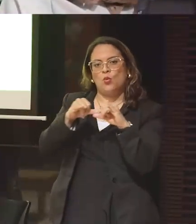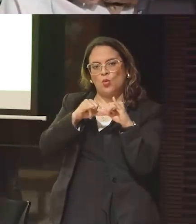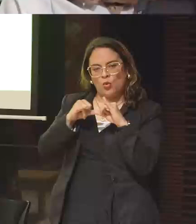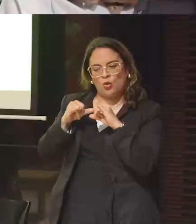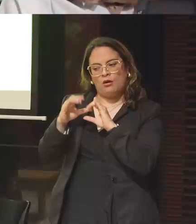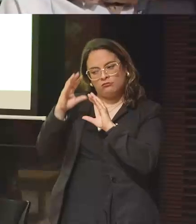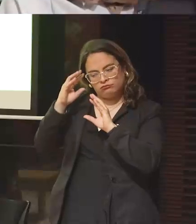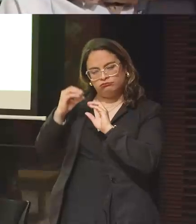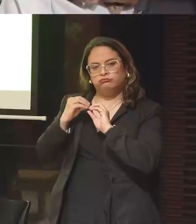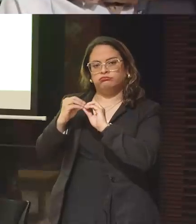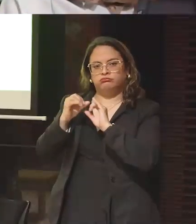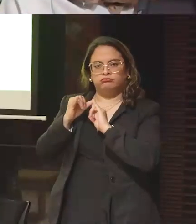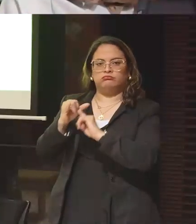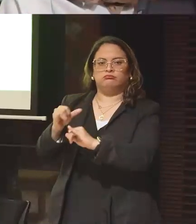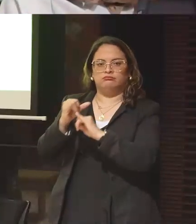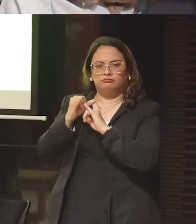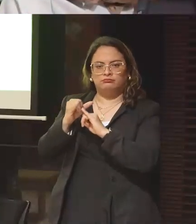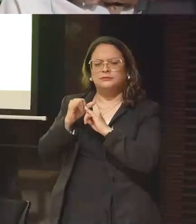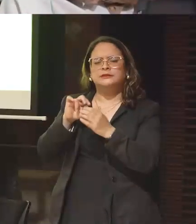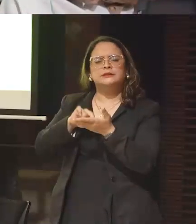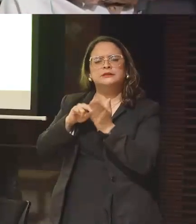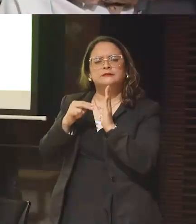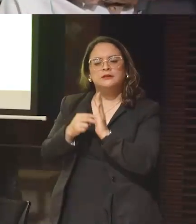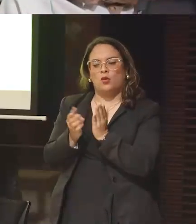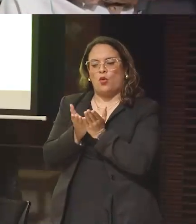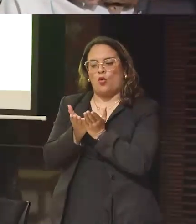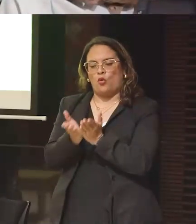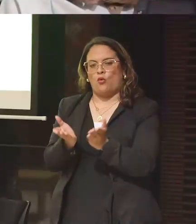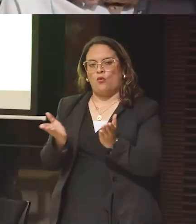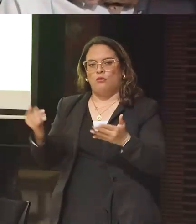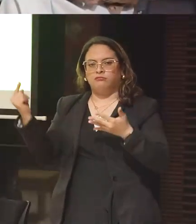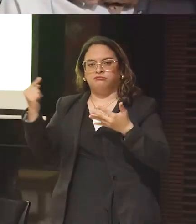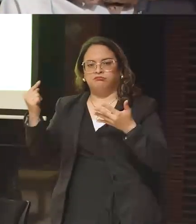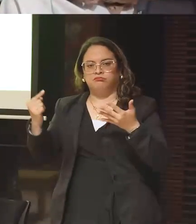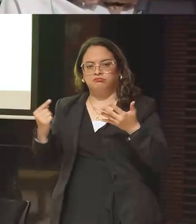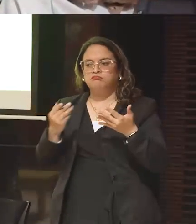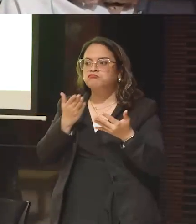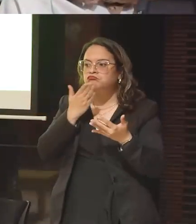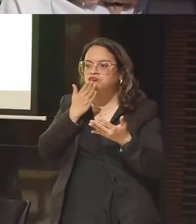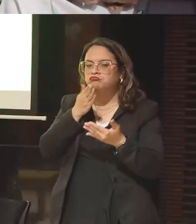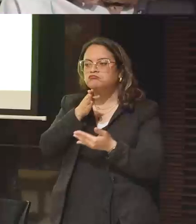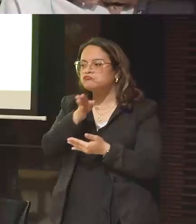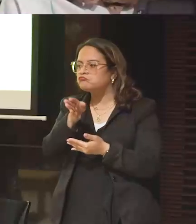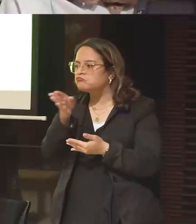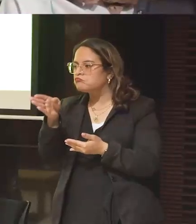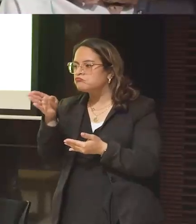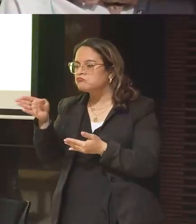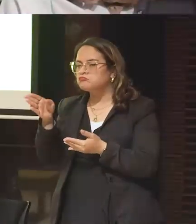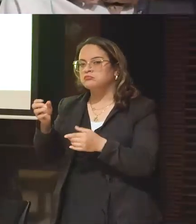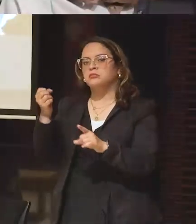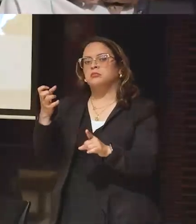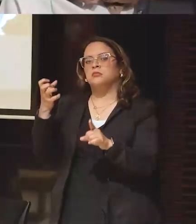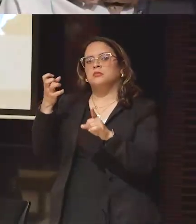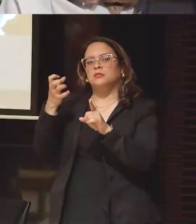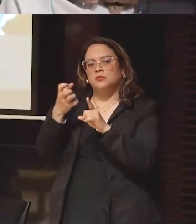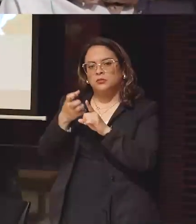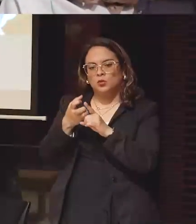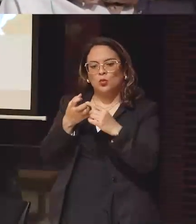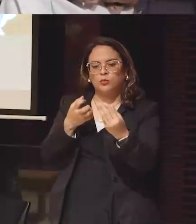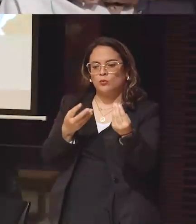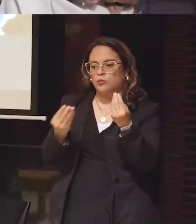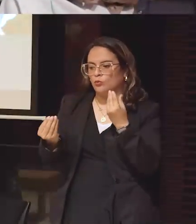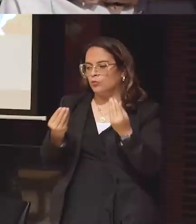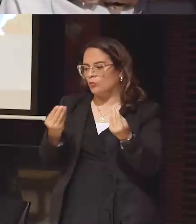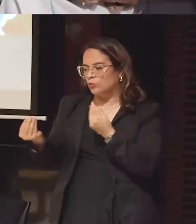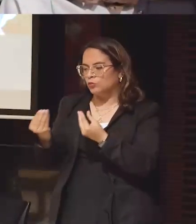que generen, uno, una mayor oferta, una mejor oferta, un impacto en los clústeres de las industrias